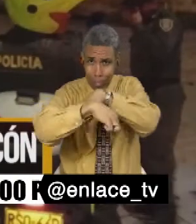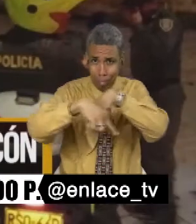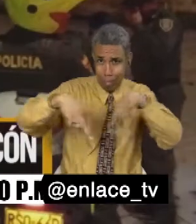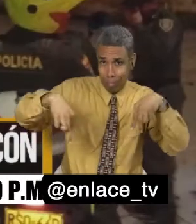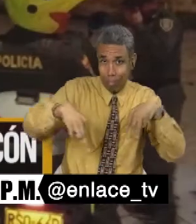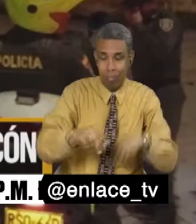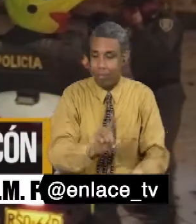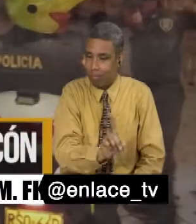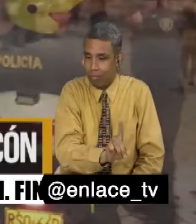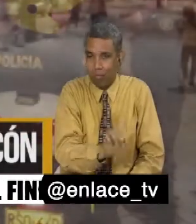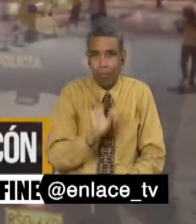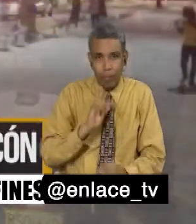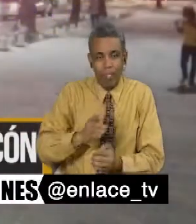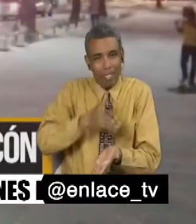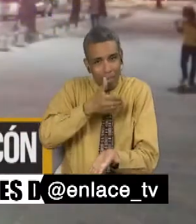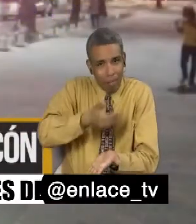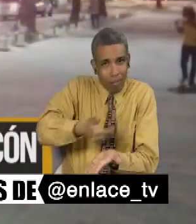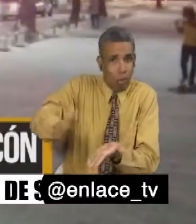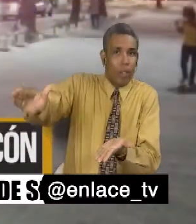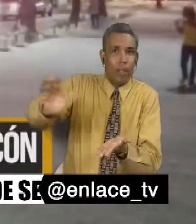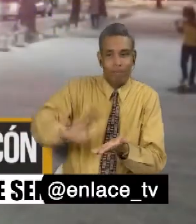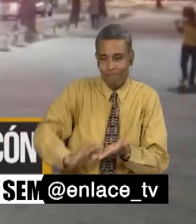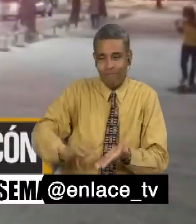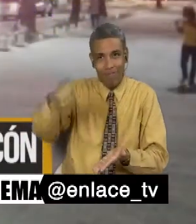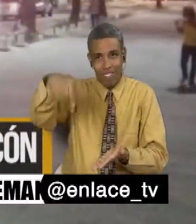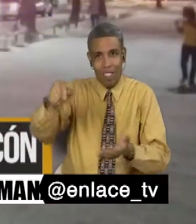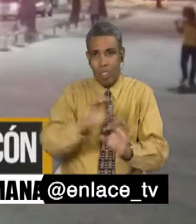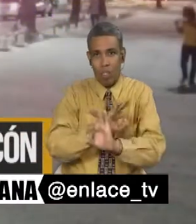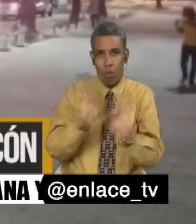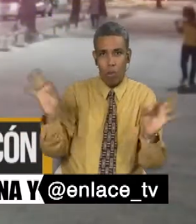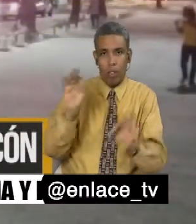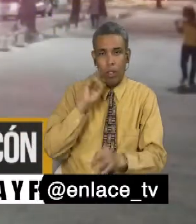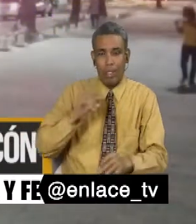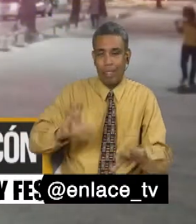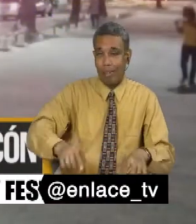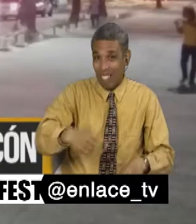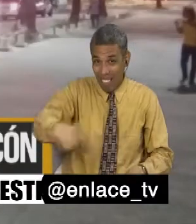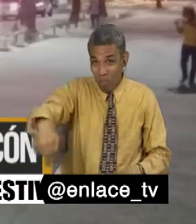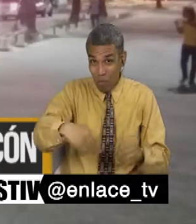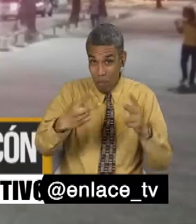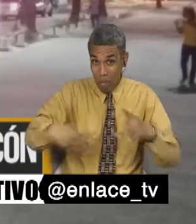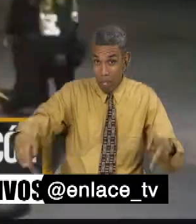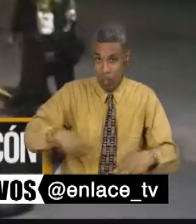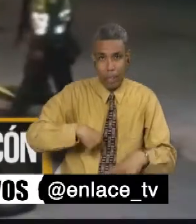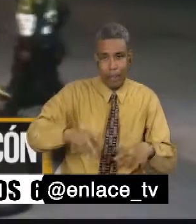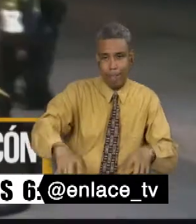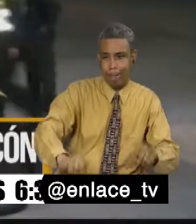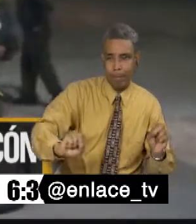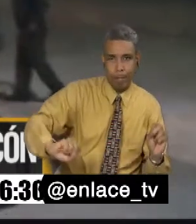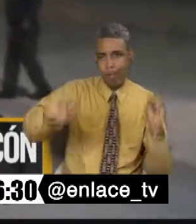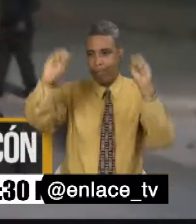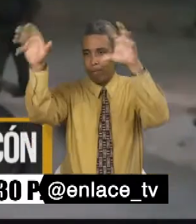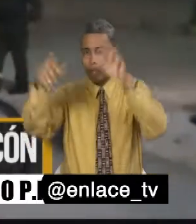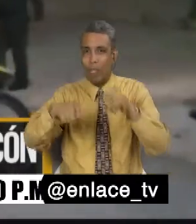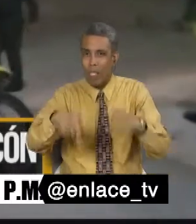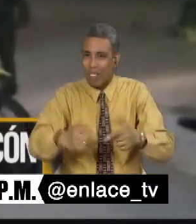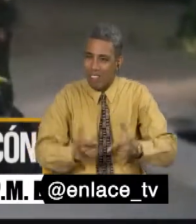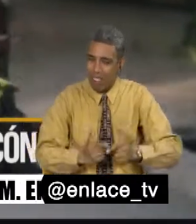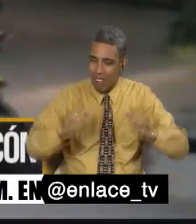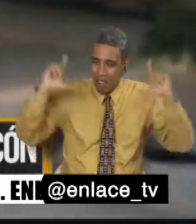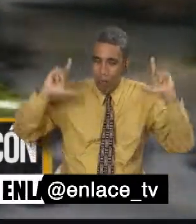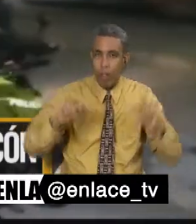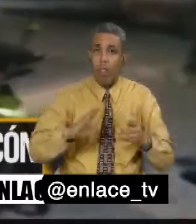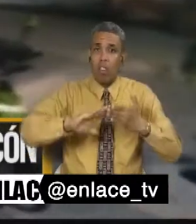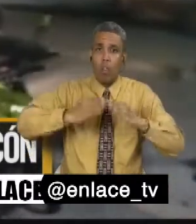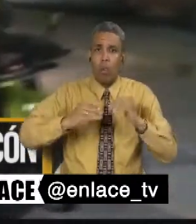utilizado para la venta y consumo de sustancias alucinógenas. Hoy se quiere recuperar dicho espacio y una de las iniciativas es tratando de generar seguridad y